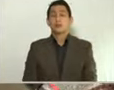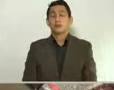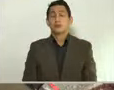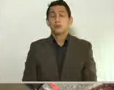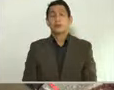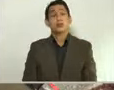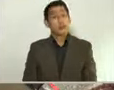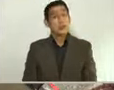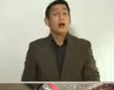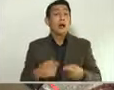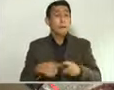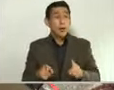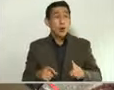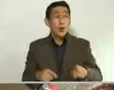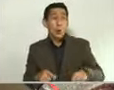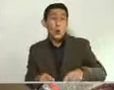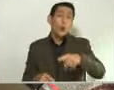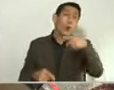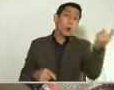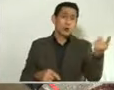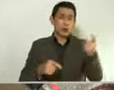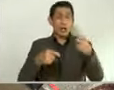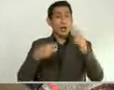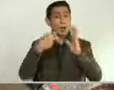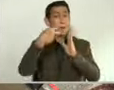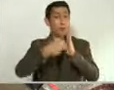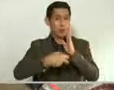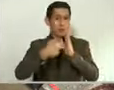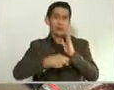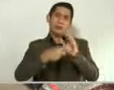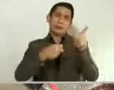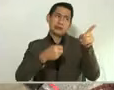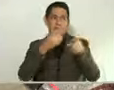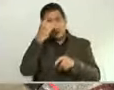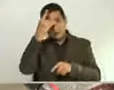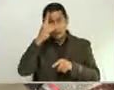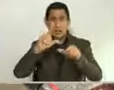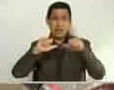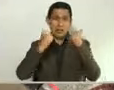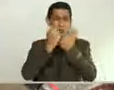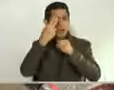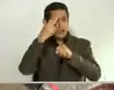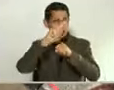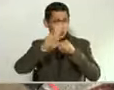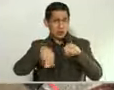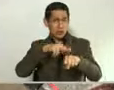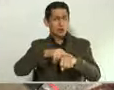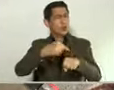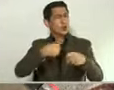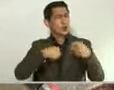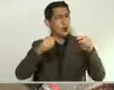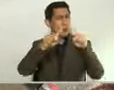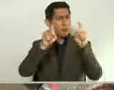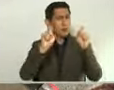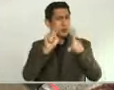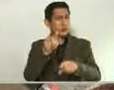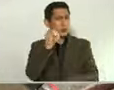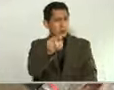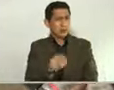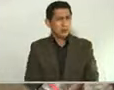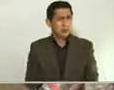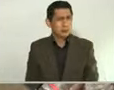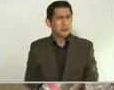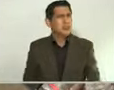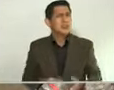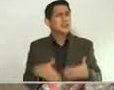eso es ley, ley penal, ley que existe hecha por la Asamblea Nacional. Pero les hago una pregunta a todos: ¿qué se supone que estamos